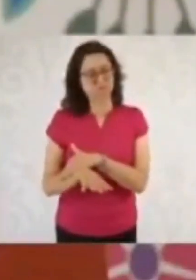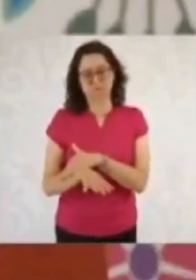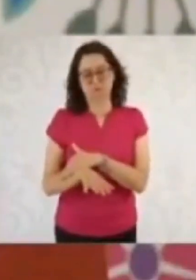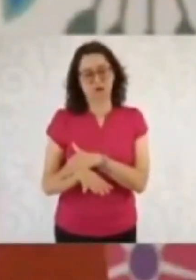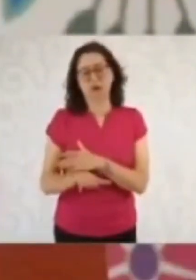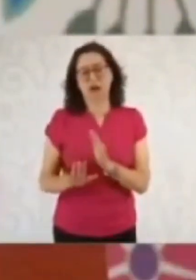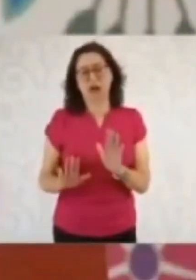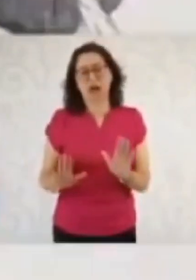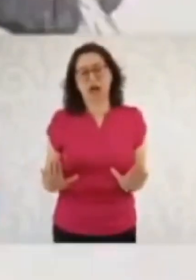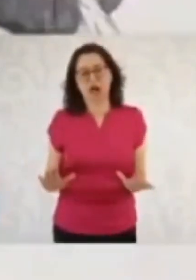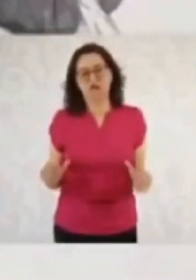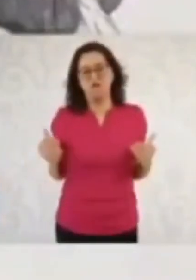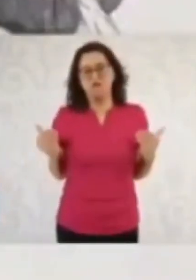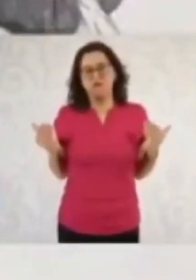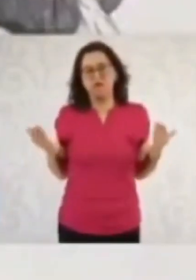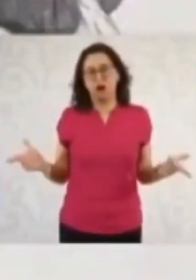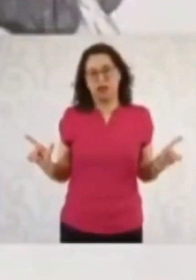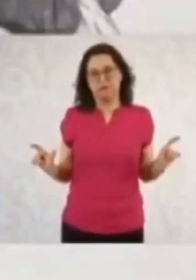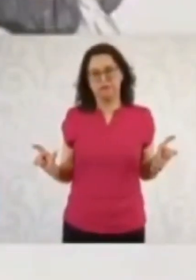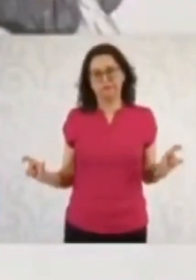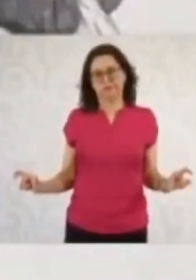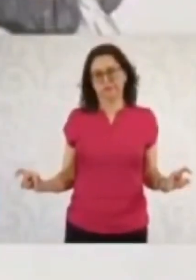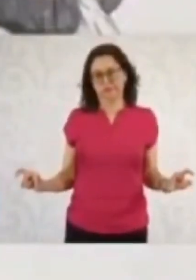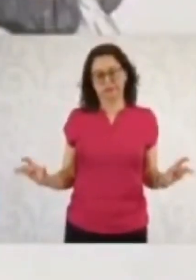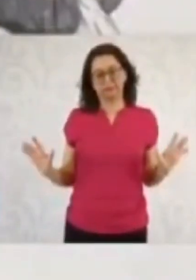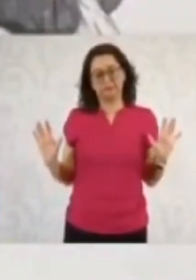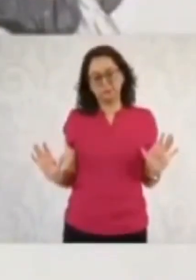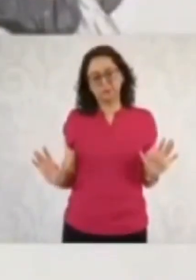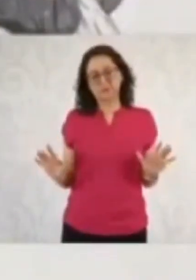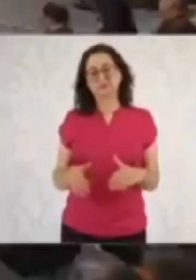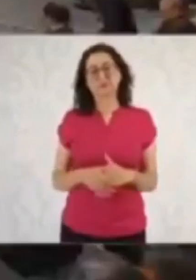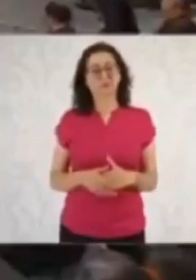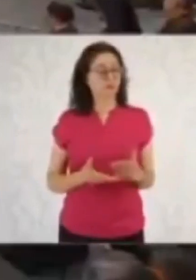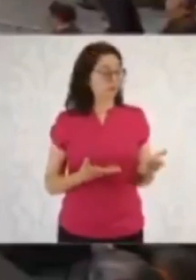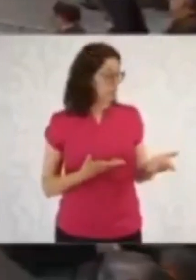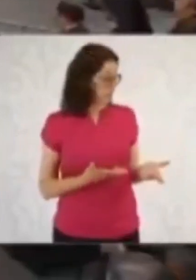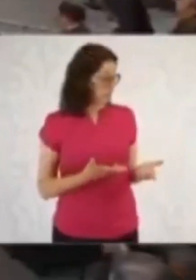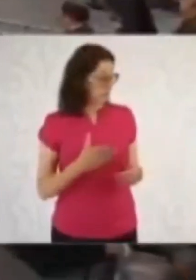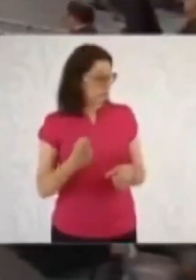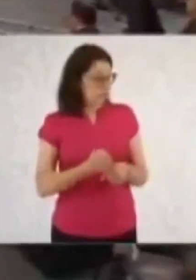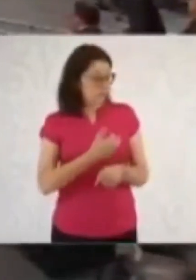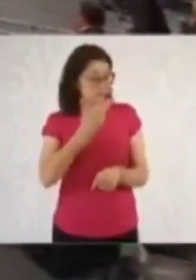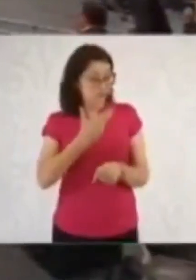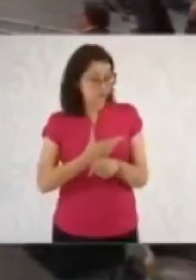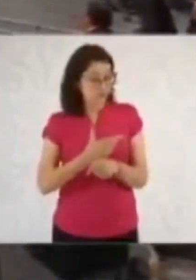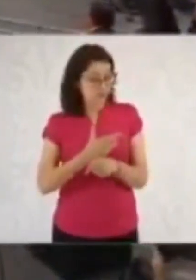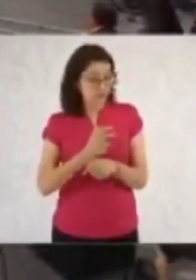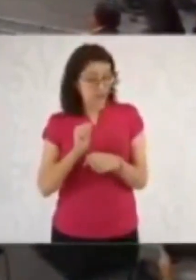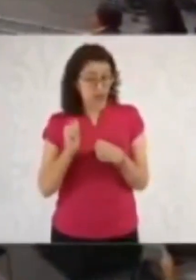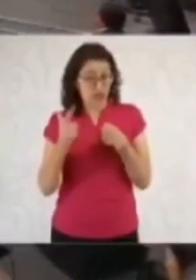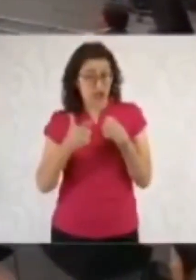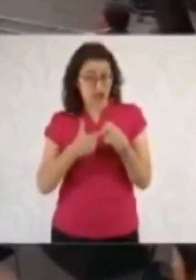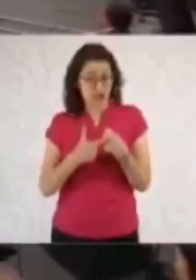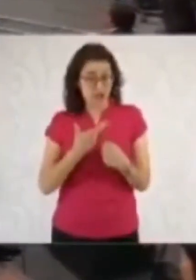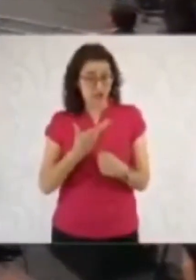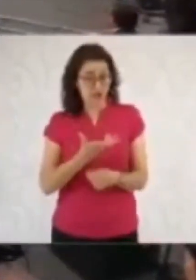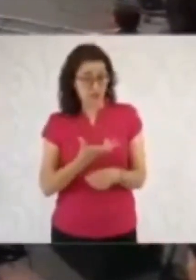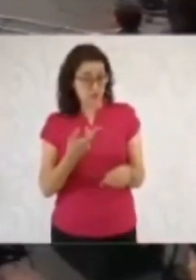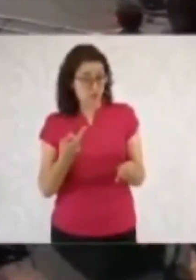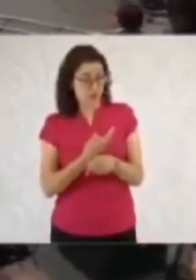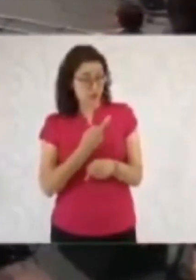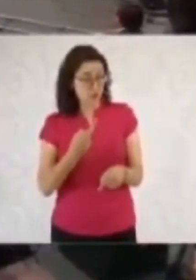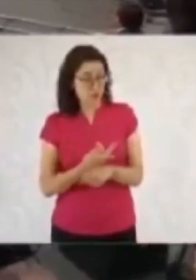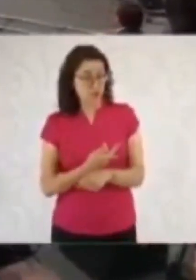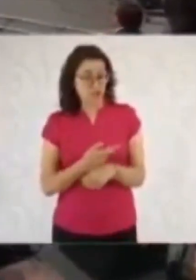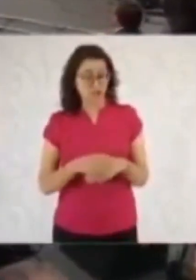esquemas de apoyo que hay en estos operativos. Ya el secretario, no sé si quiera mencionar, secretario, acordaron una